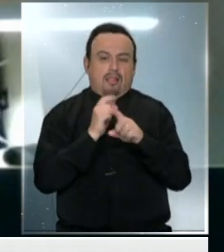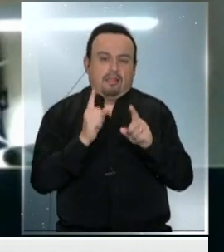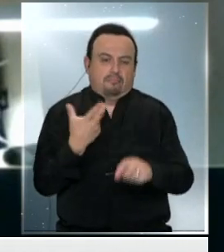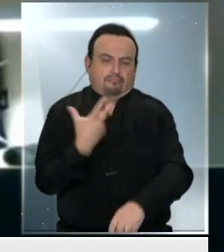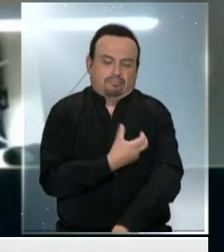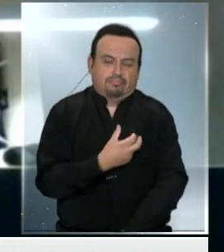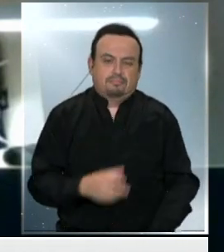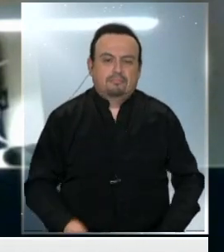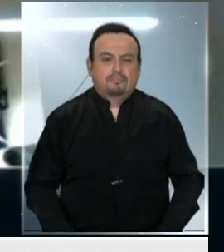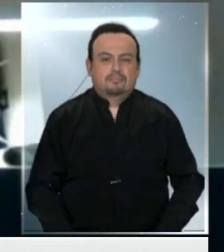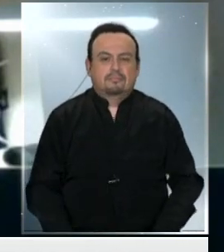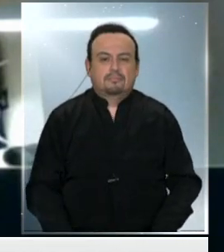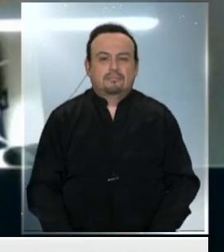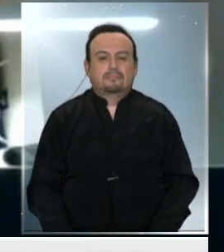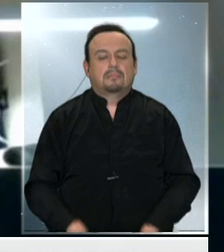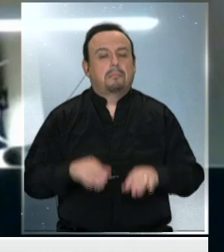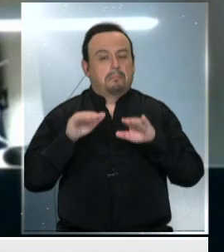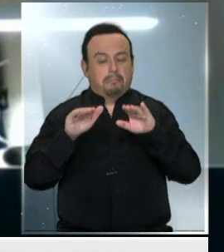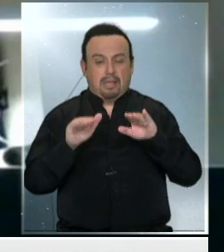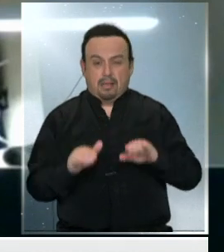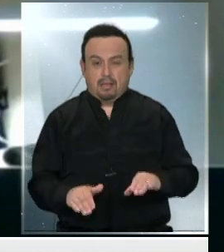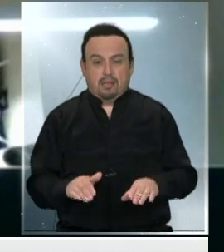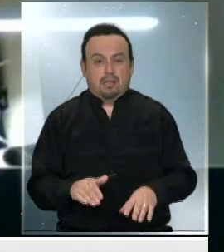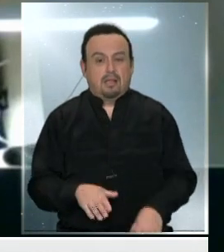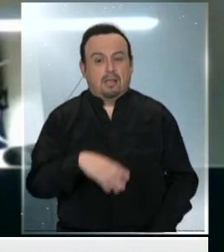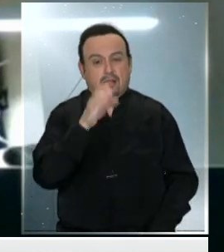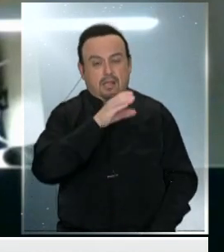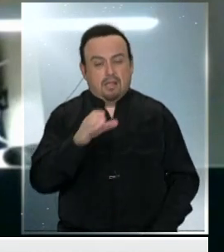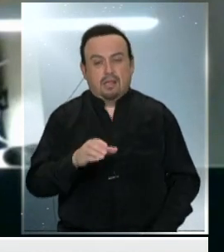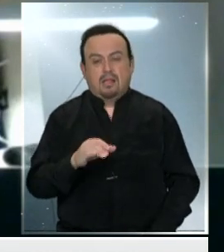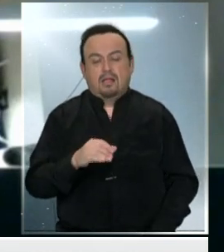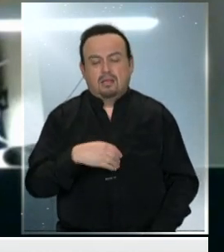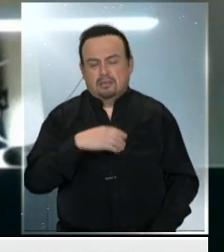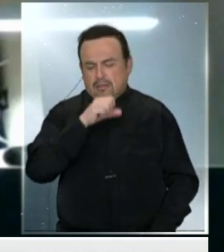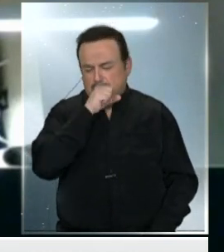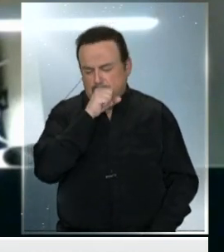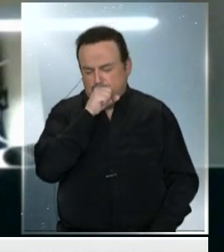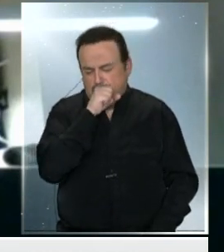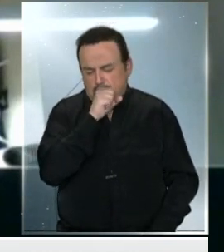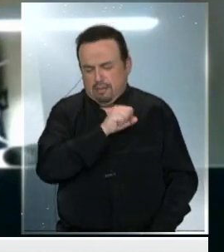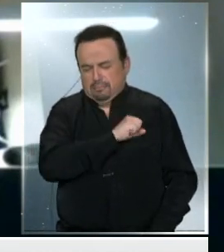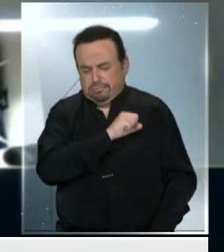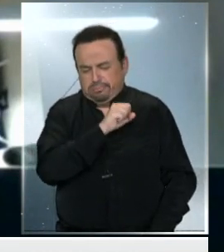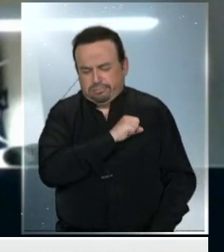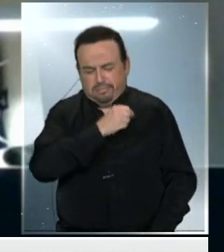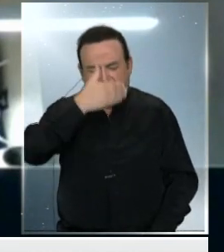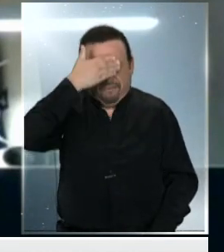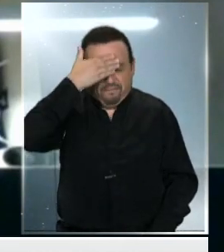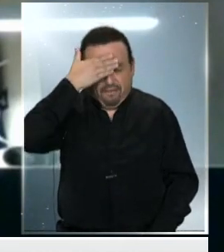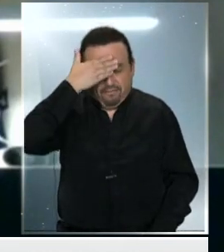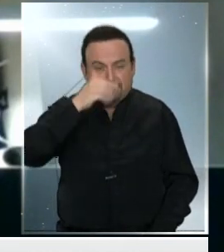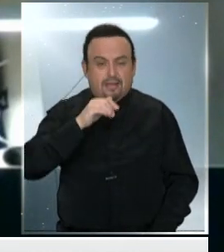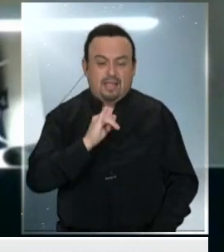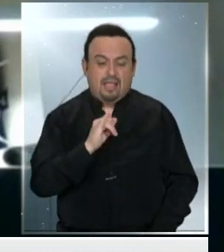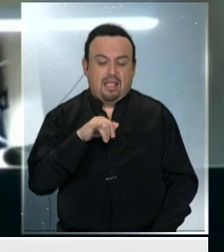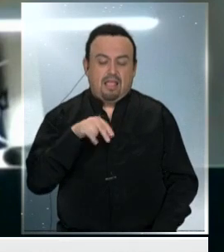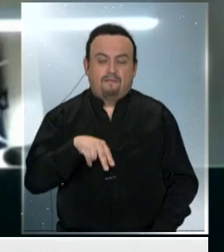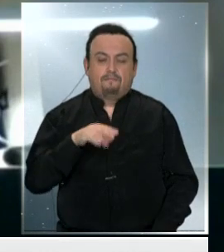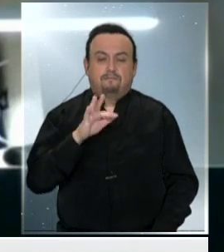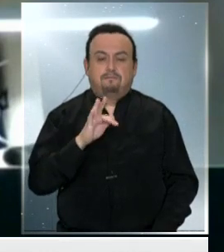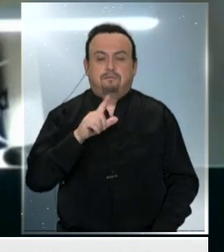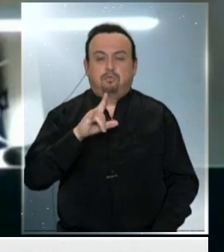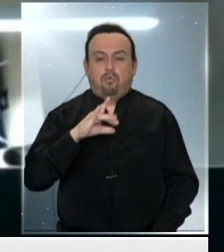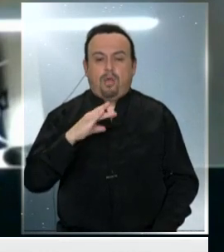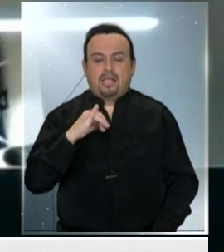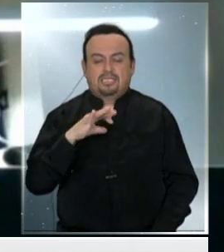cosa. Lo mismo ocurre con las personas que han tenido influenza, cosas así. Pero sí, y lo que es una dificultad especial